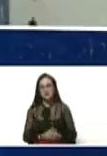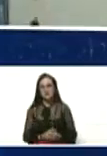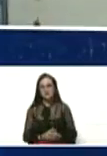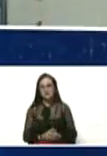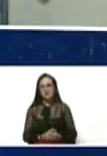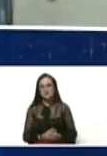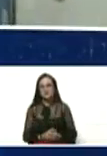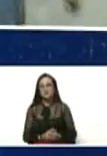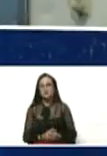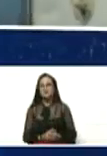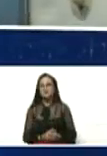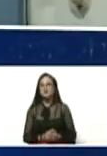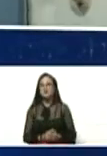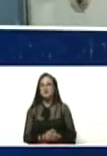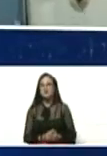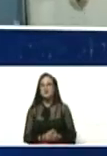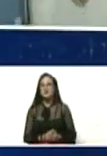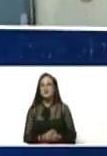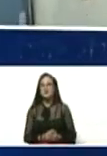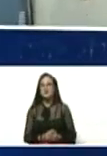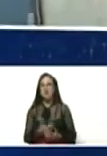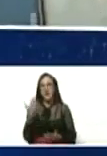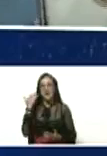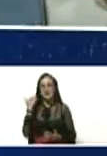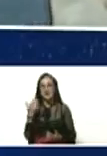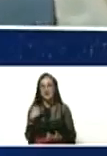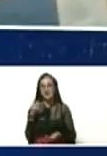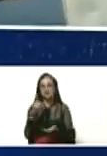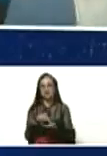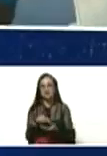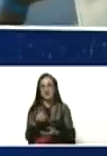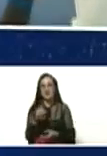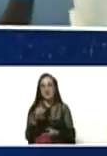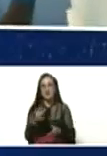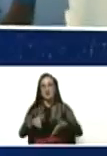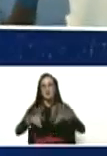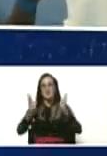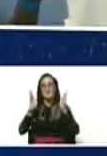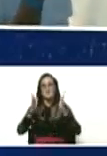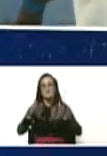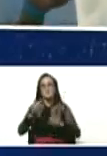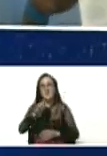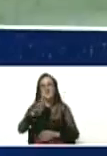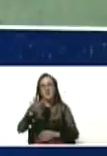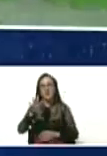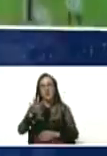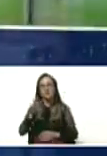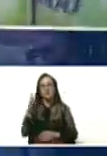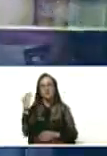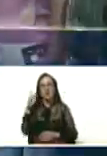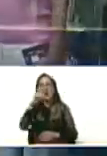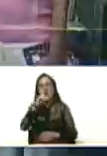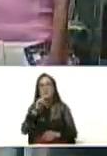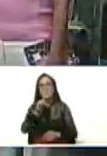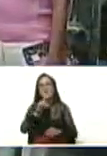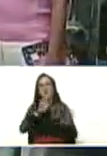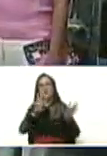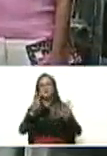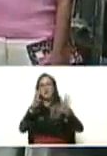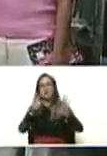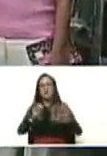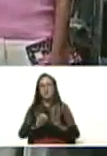mío al bloque 24 hace muchos años. En los años 80. Imagínese. 82,